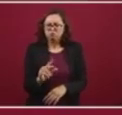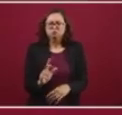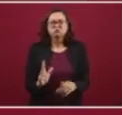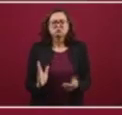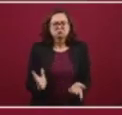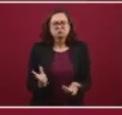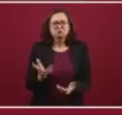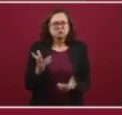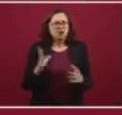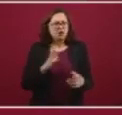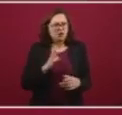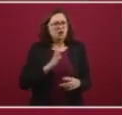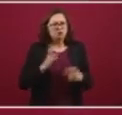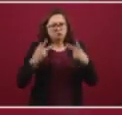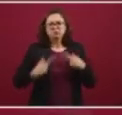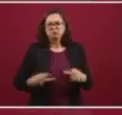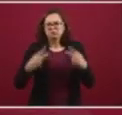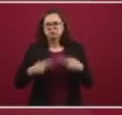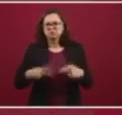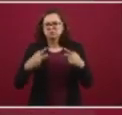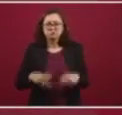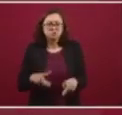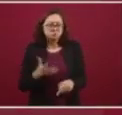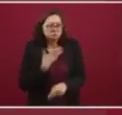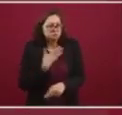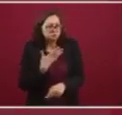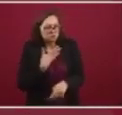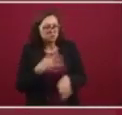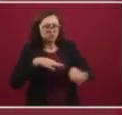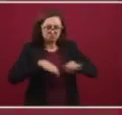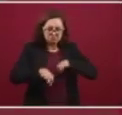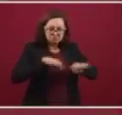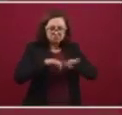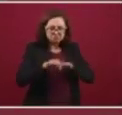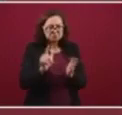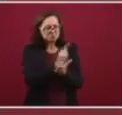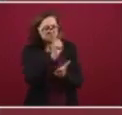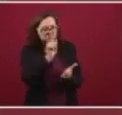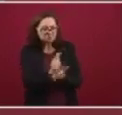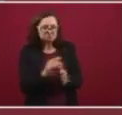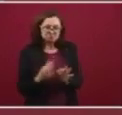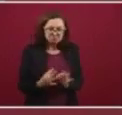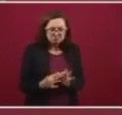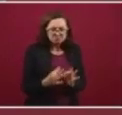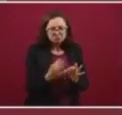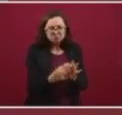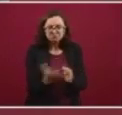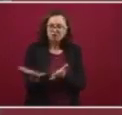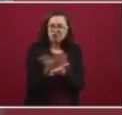tiene un patrimonio y lo ha hecho de conformidad con la ley merece respeto,